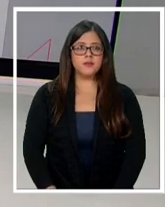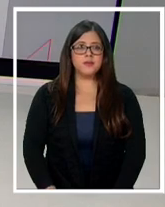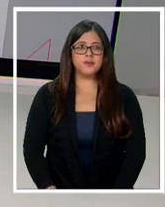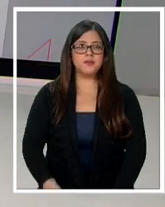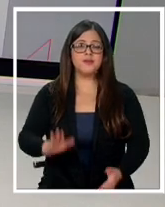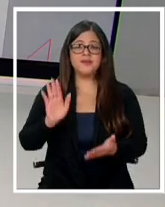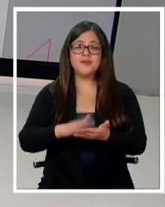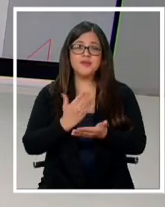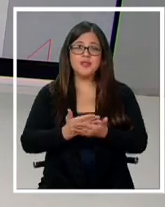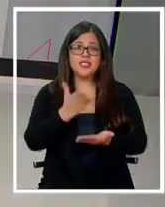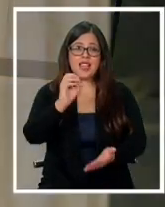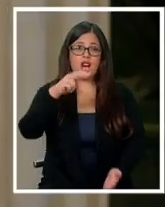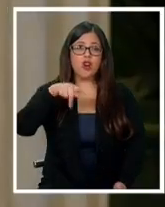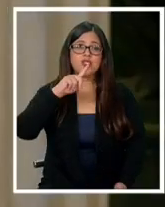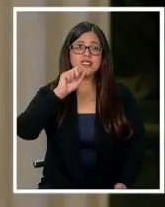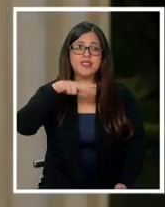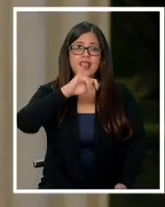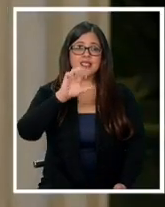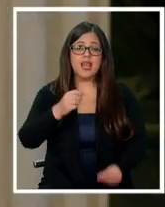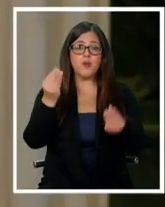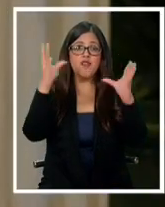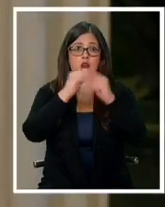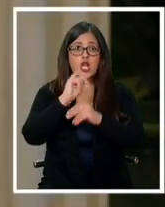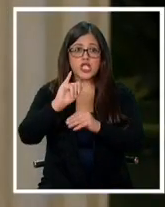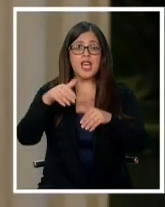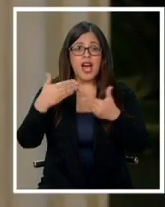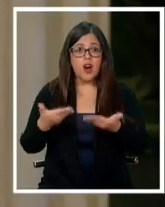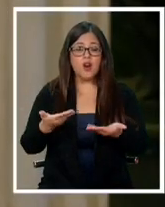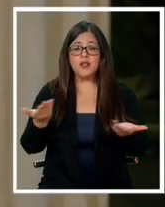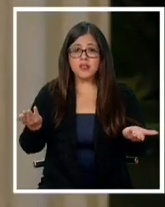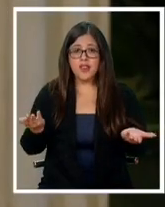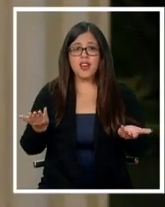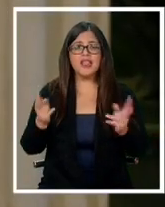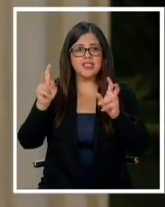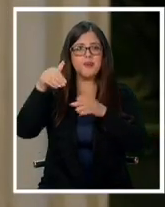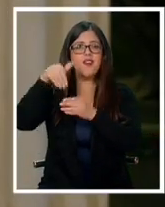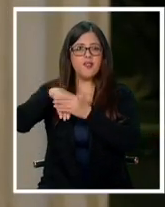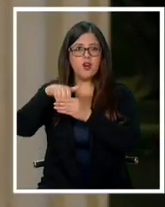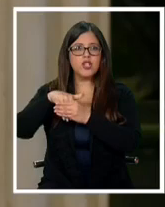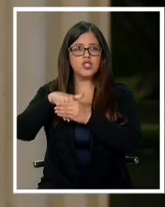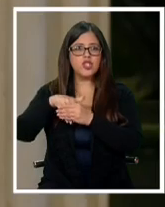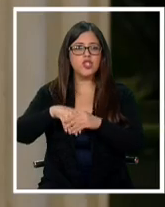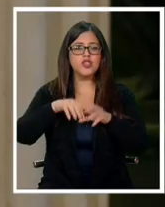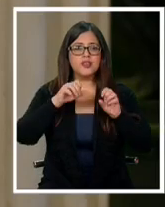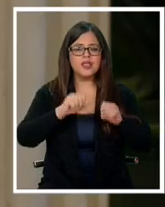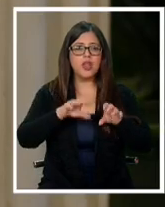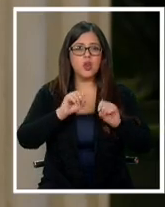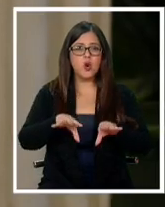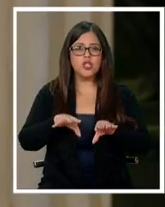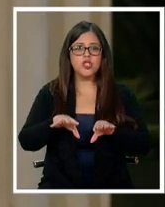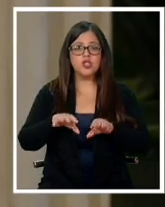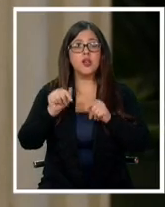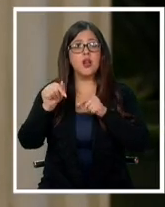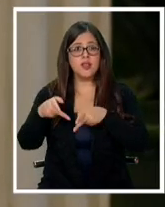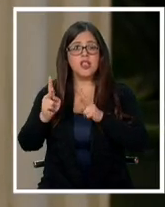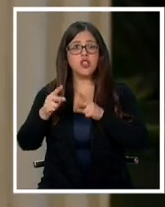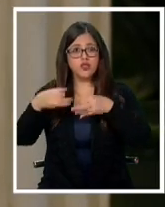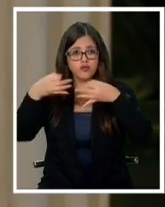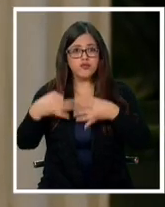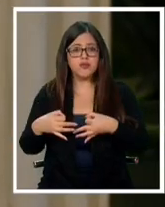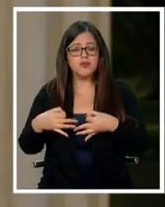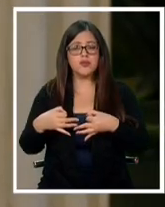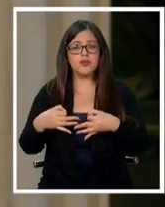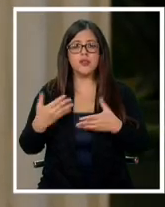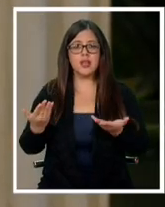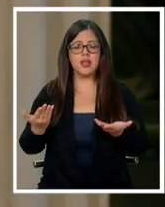cómo estás constanza muy buenas noches y estamos en medio de las votaciones de educación 1 derecho fundamental